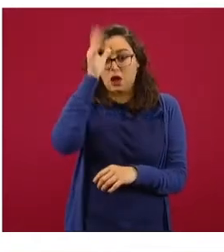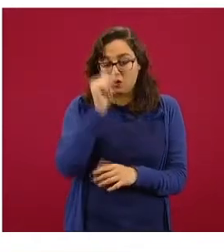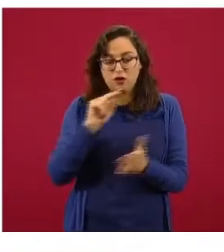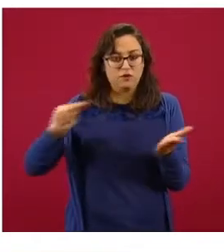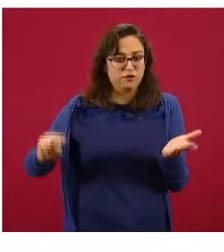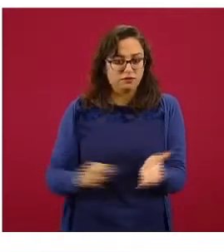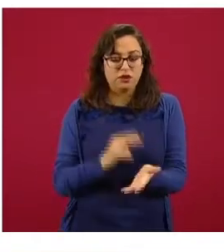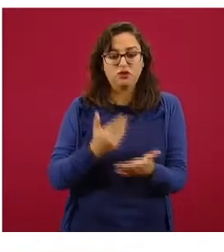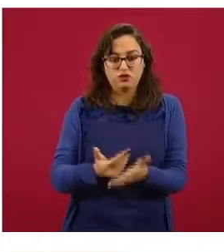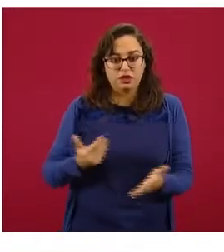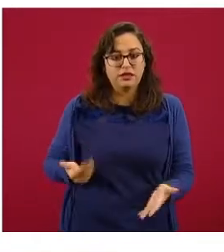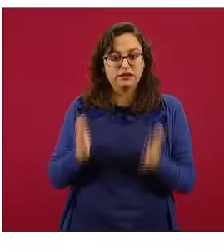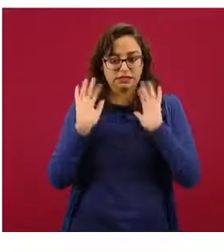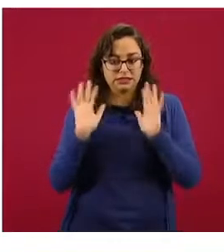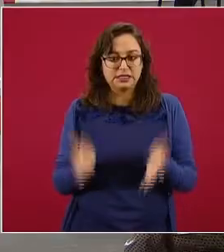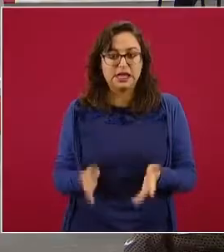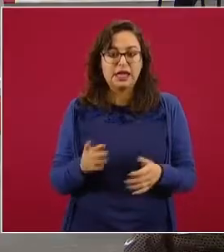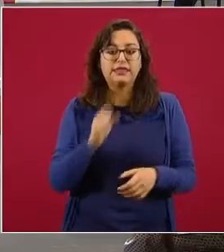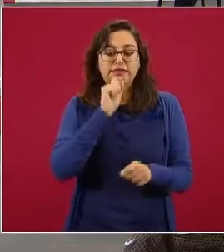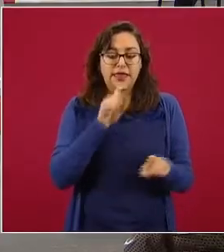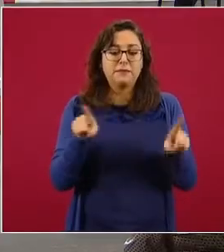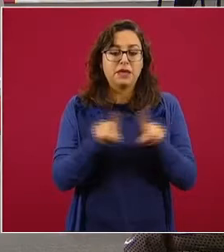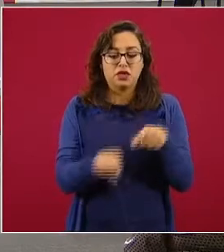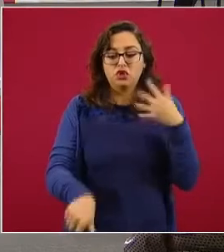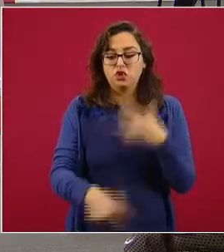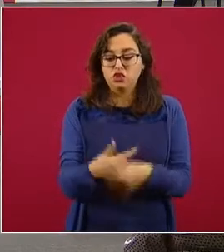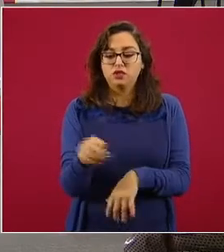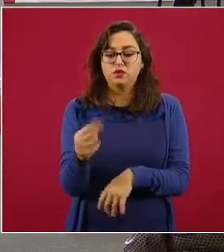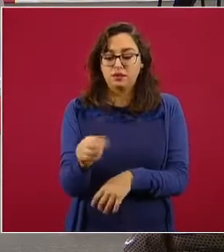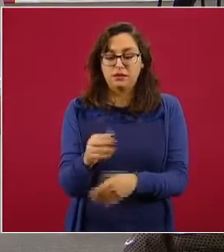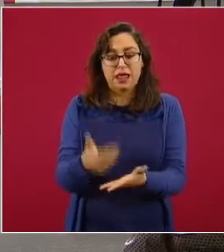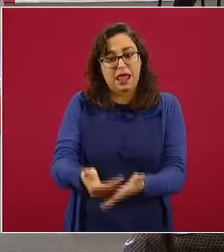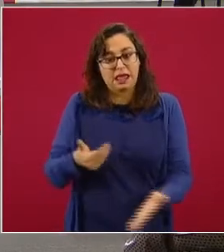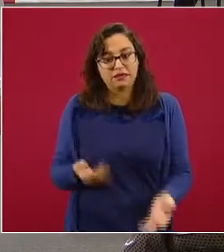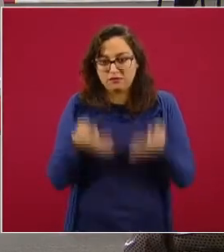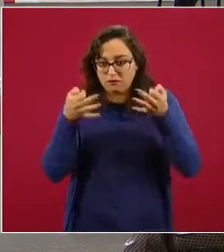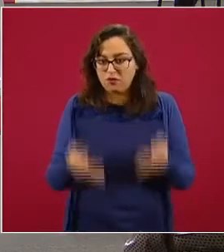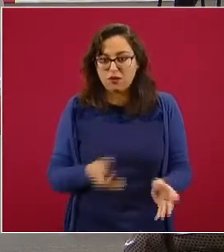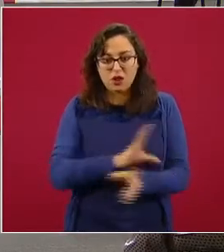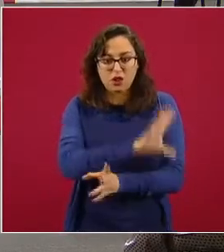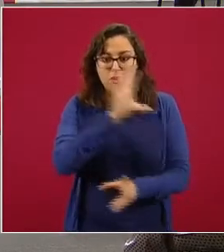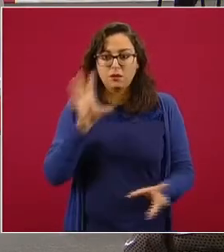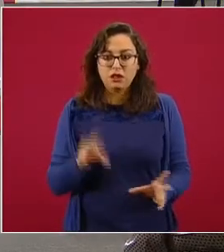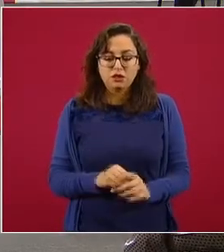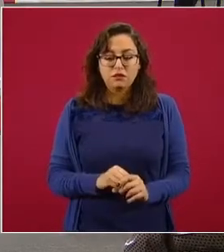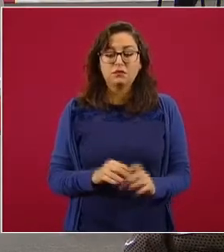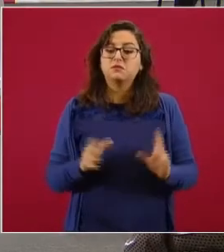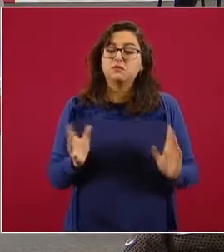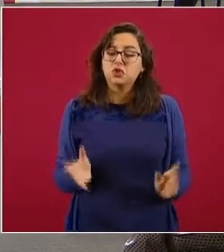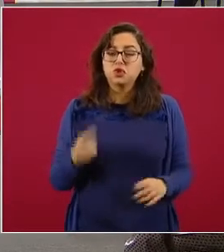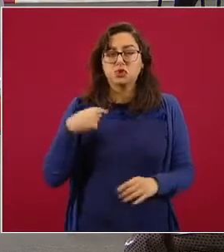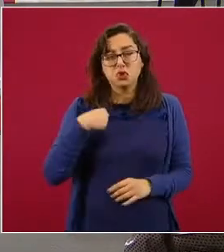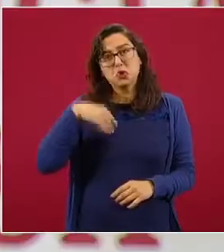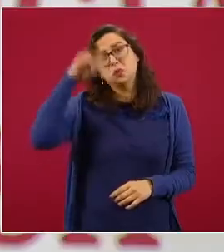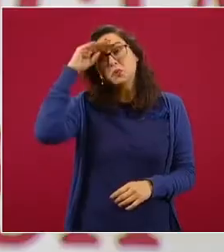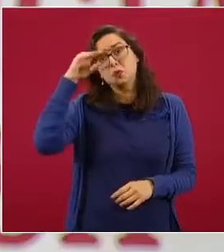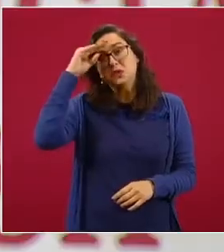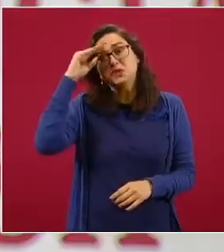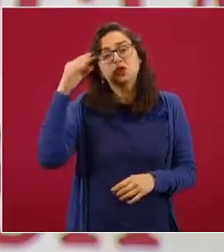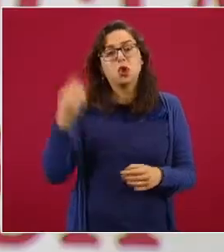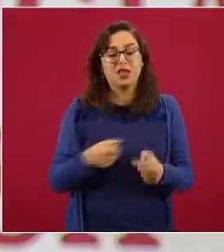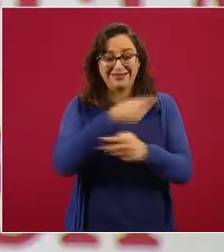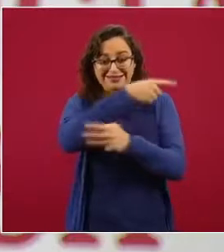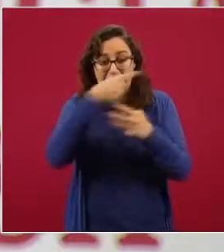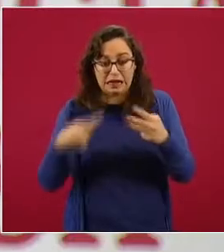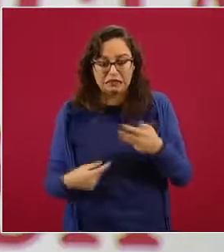ya se firmó y que también deben formalizarse antes del día 12 de noviembre. Entonces, en los tres diría yo que vamos en verde para seguir los colores